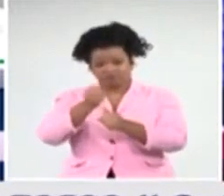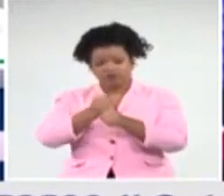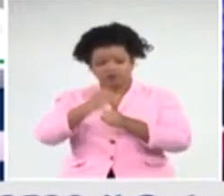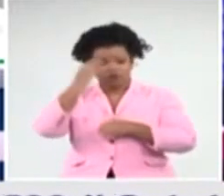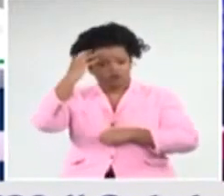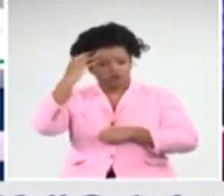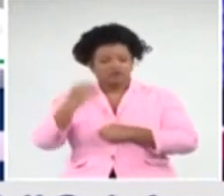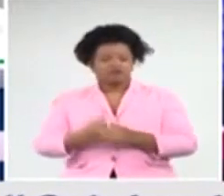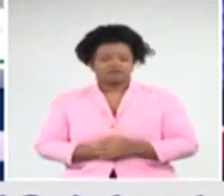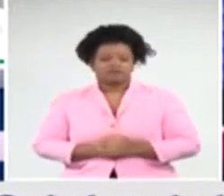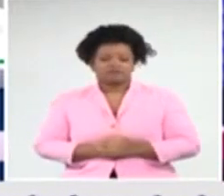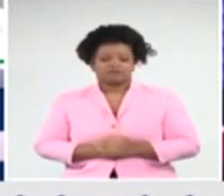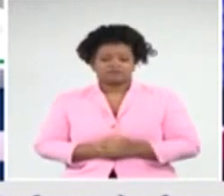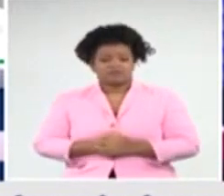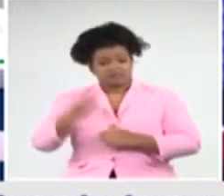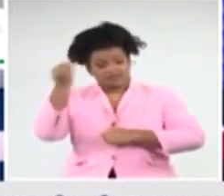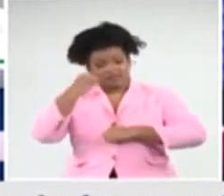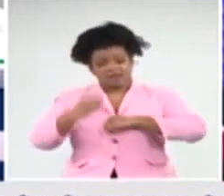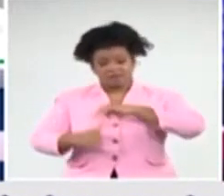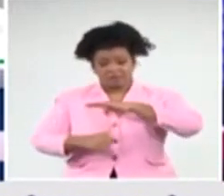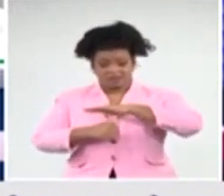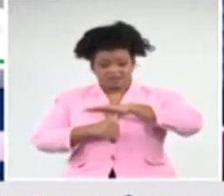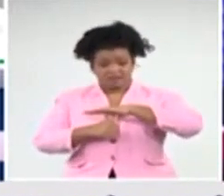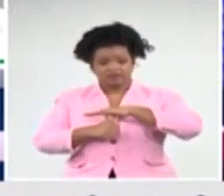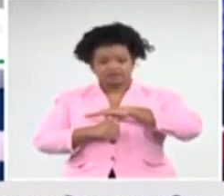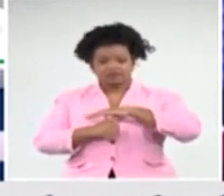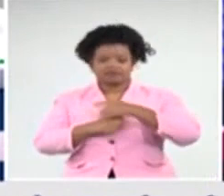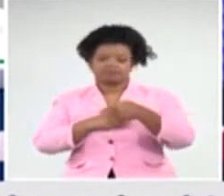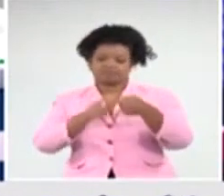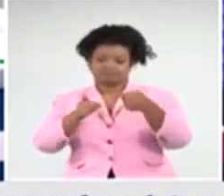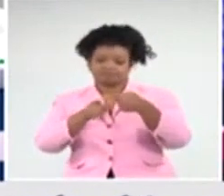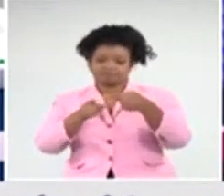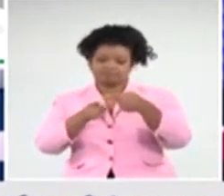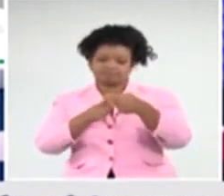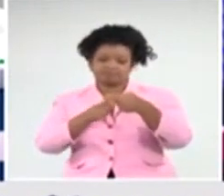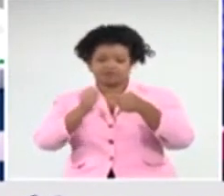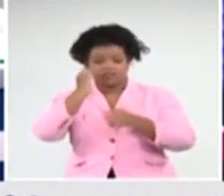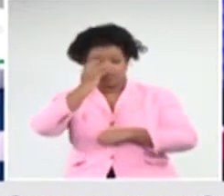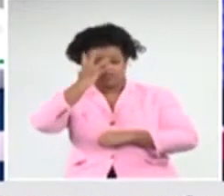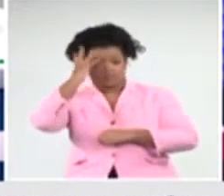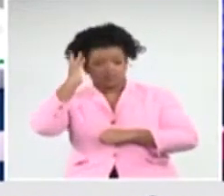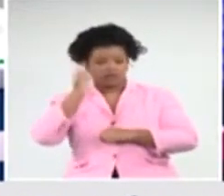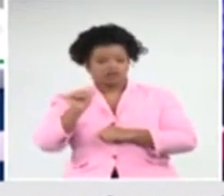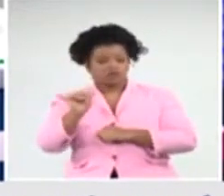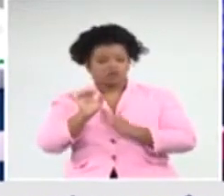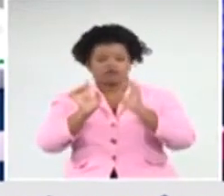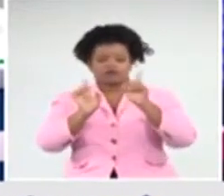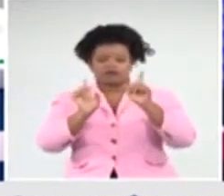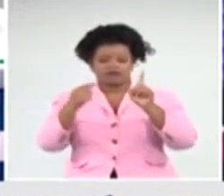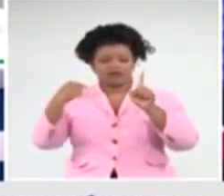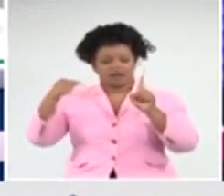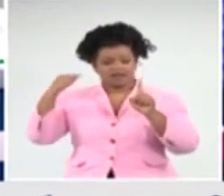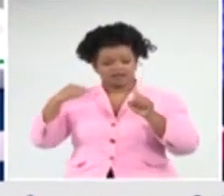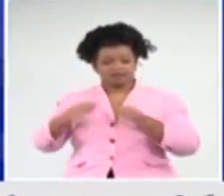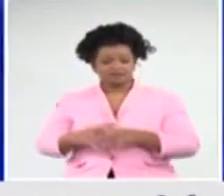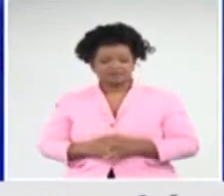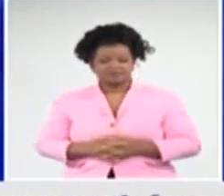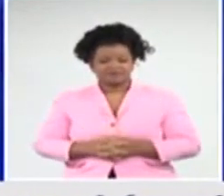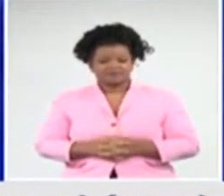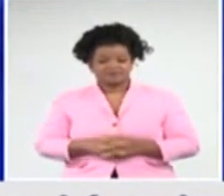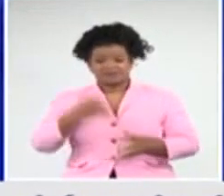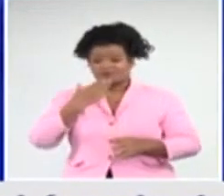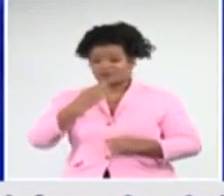preside el primer secretario del Partido Comunista de Cuba, presidente de nuestro país, el compañero Miguel Díaz-Canel Bermúdez.